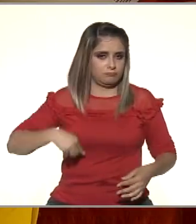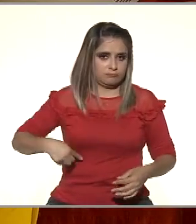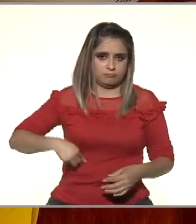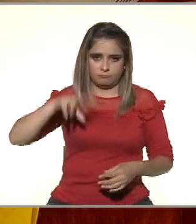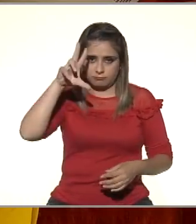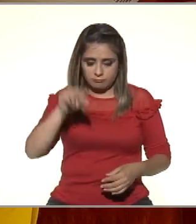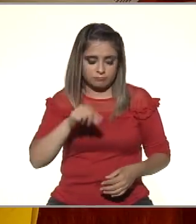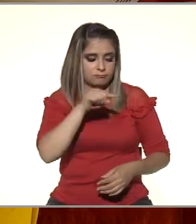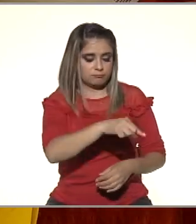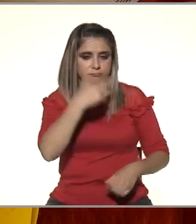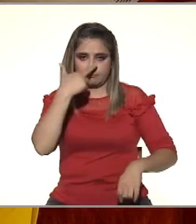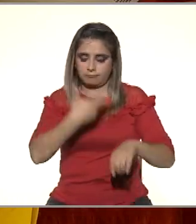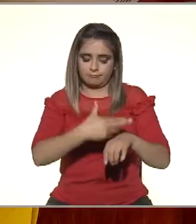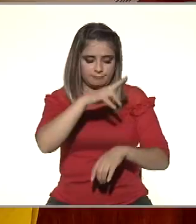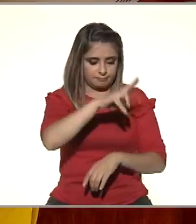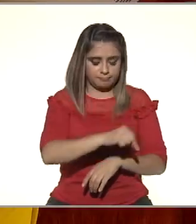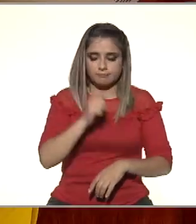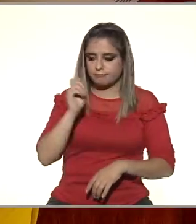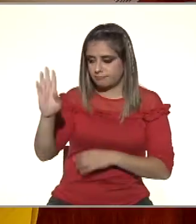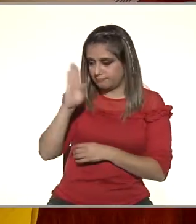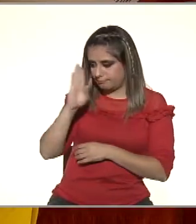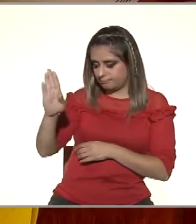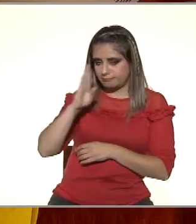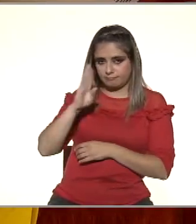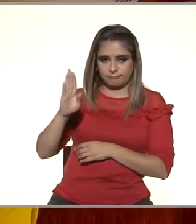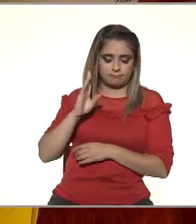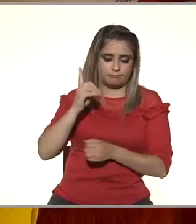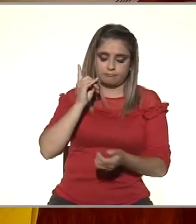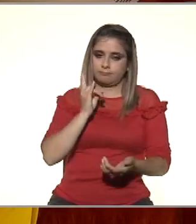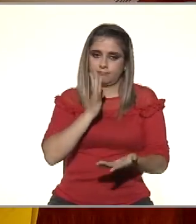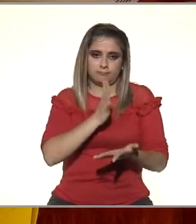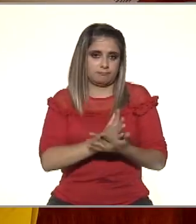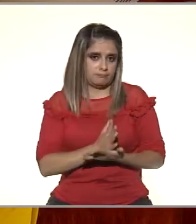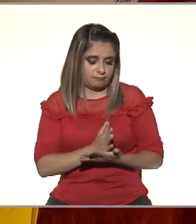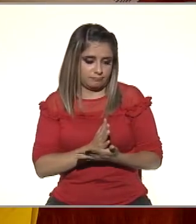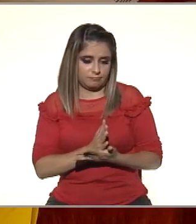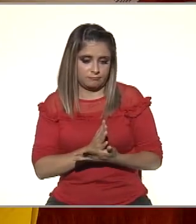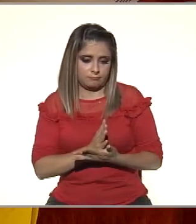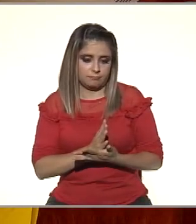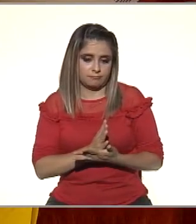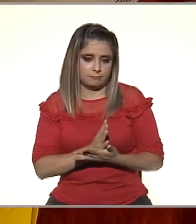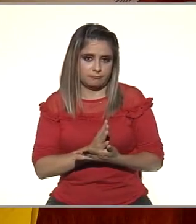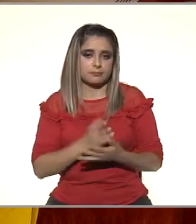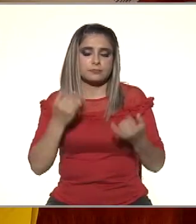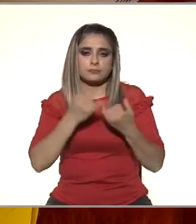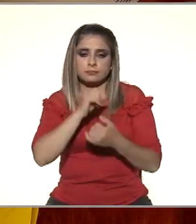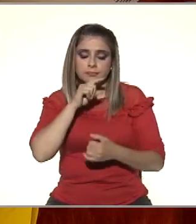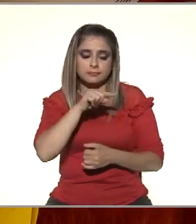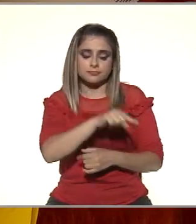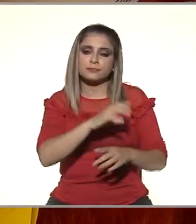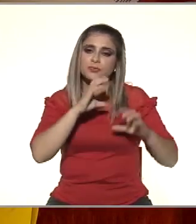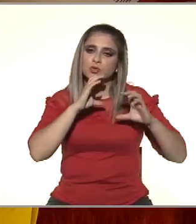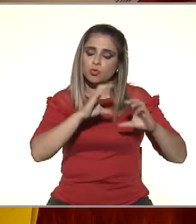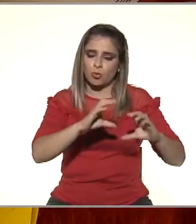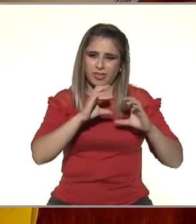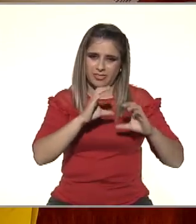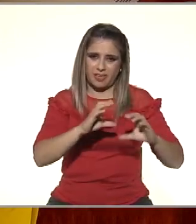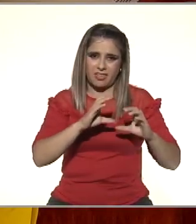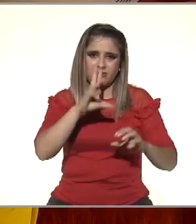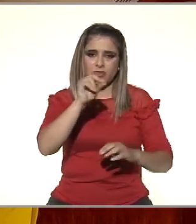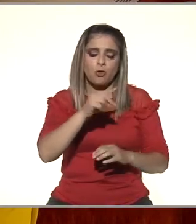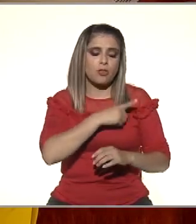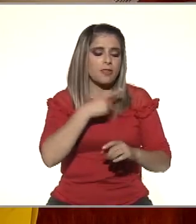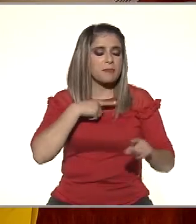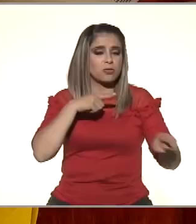es su responsabilidad, esto compete al sistema parental, pero además que tengan mucho cuidado en no asumir